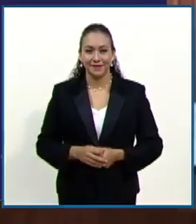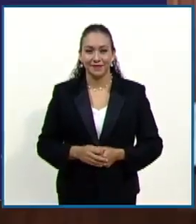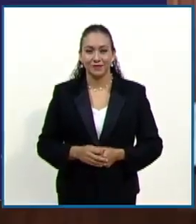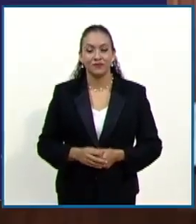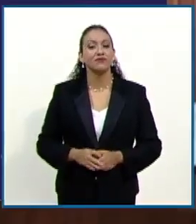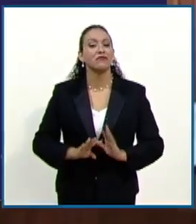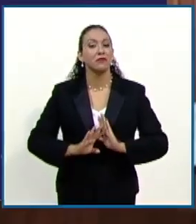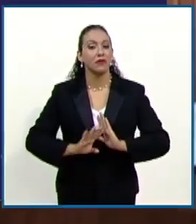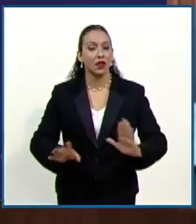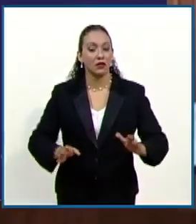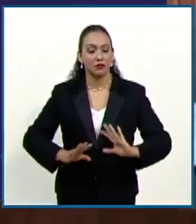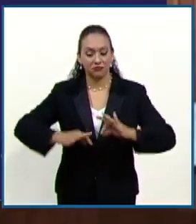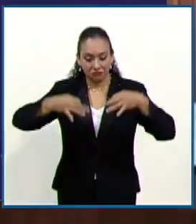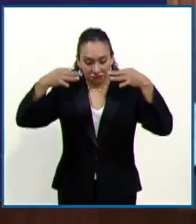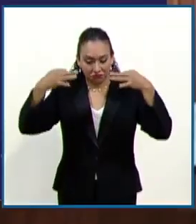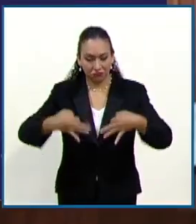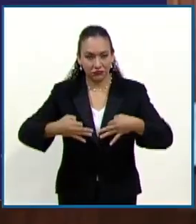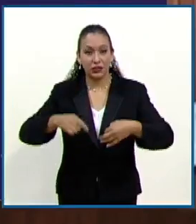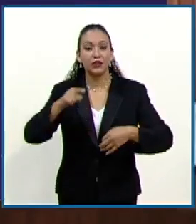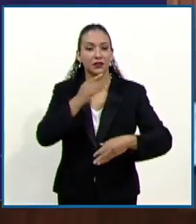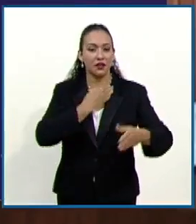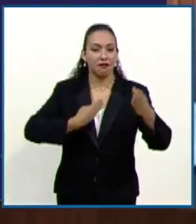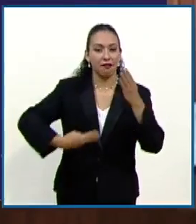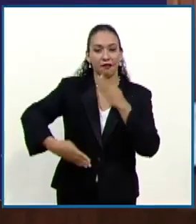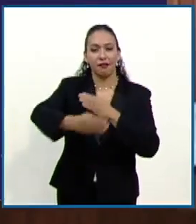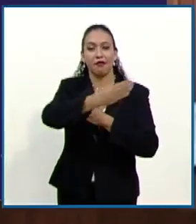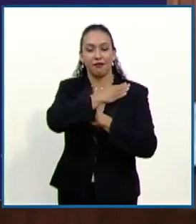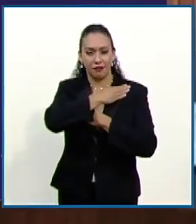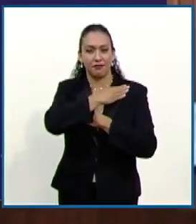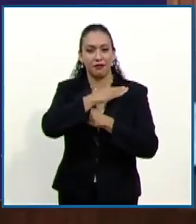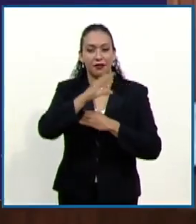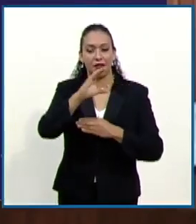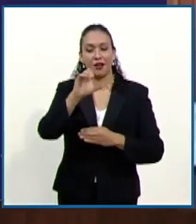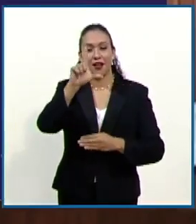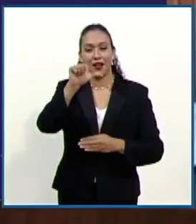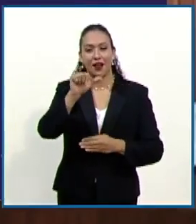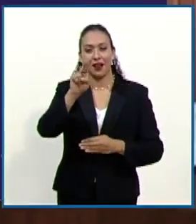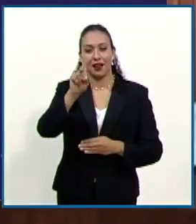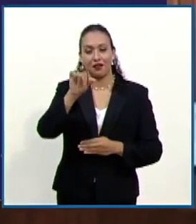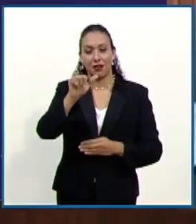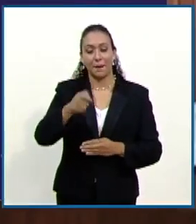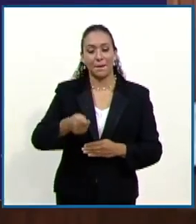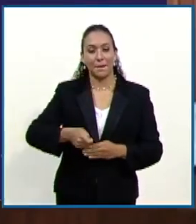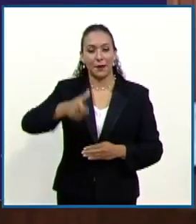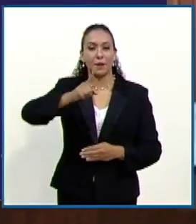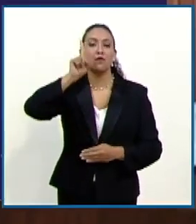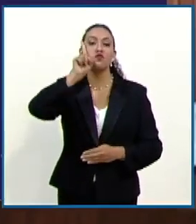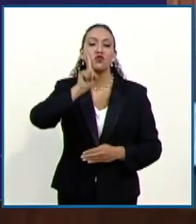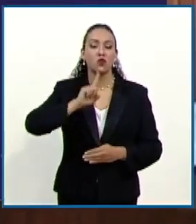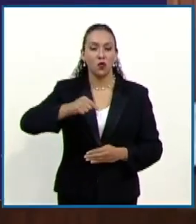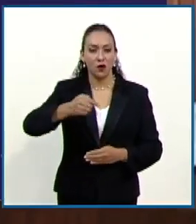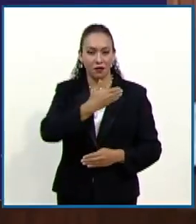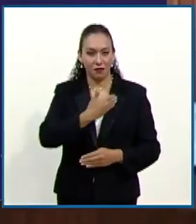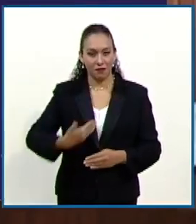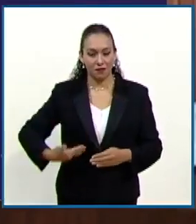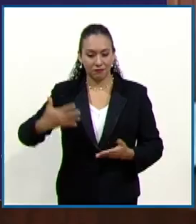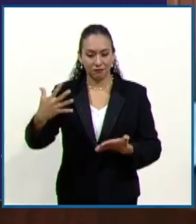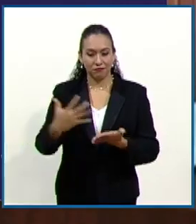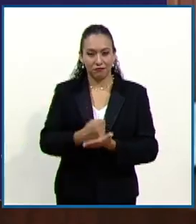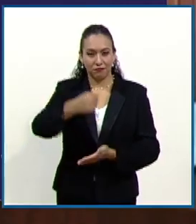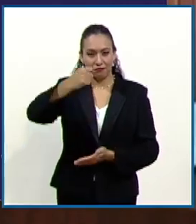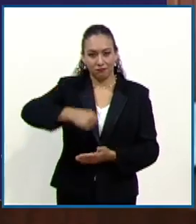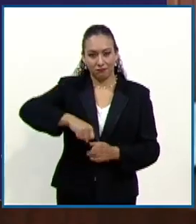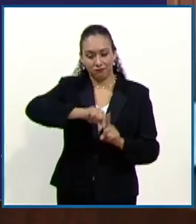Se declara a Claudia Sheinbaum Pardo primera presidenta electa de